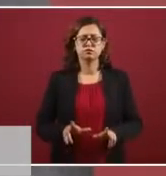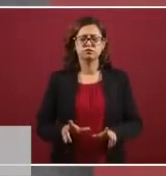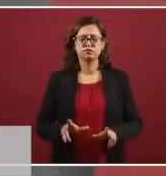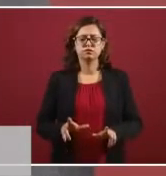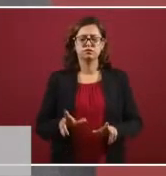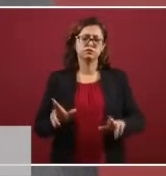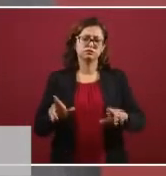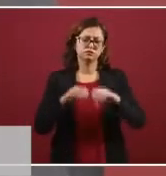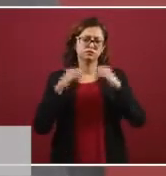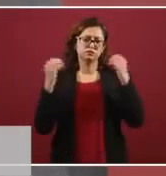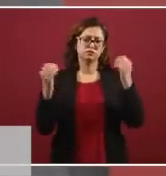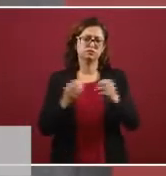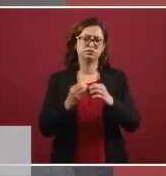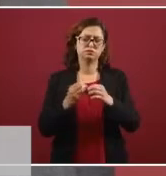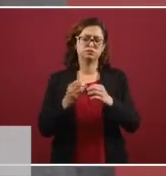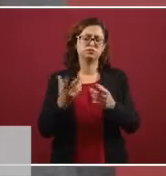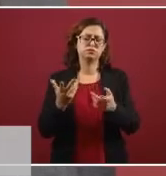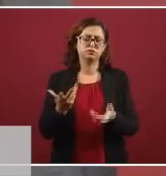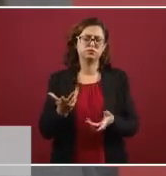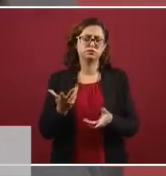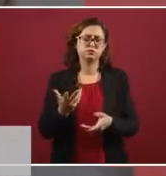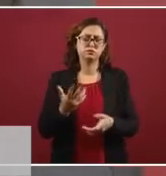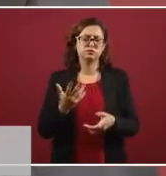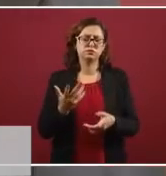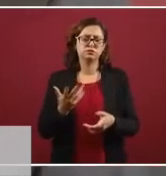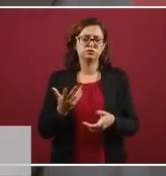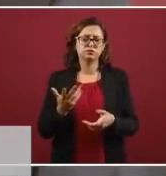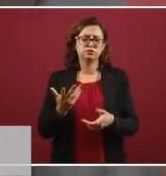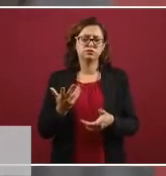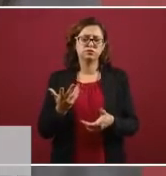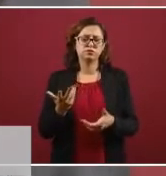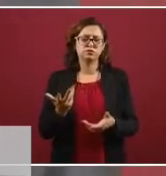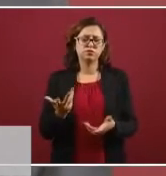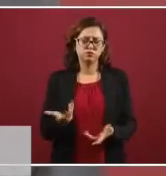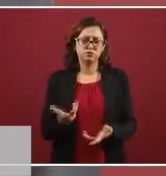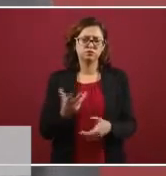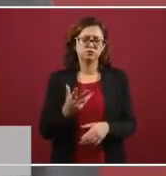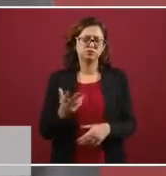desde el gobierno, pasando por la sociedad anteponiendo siempre la honestidad.